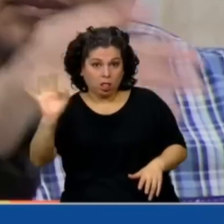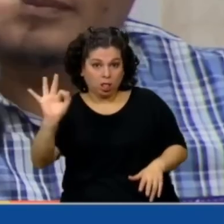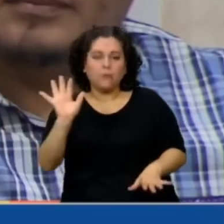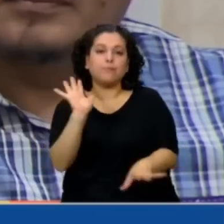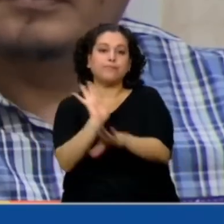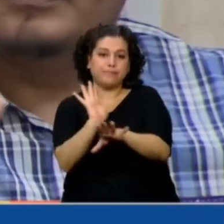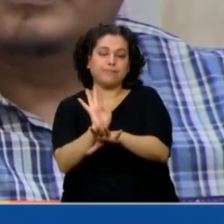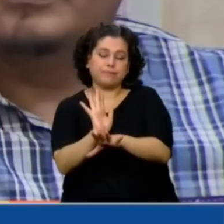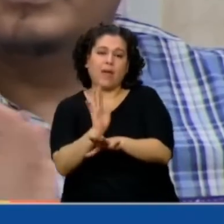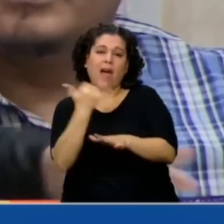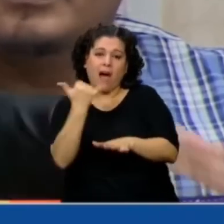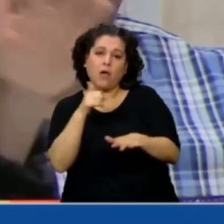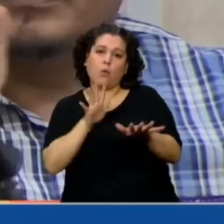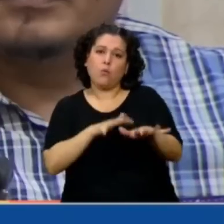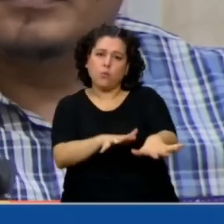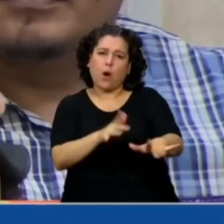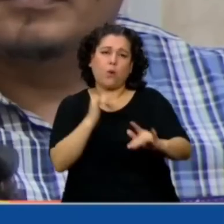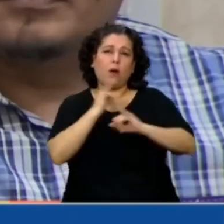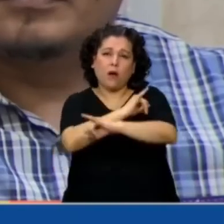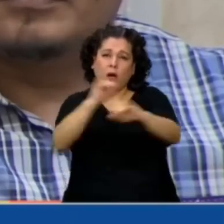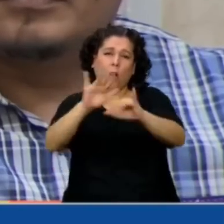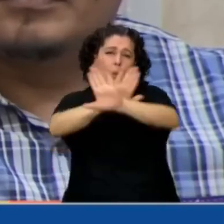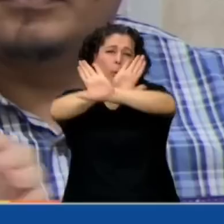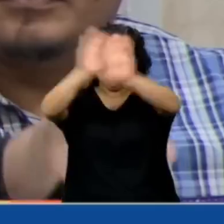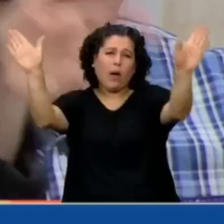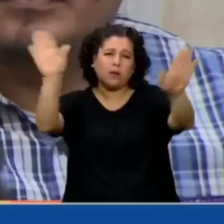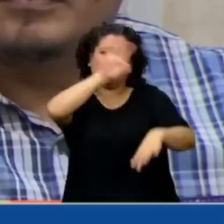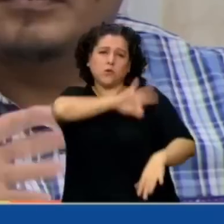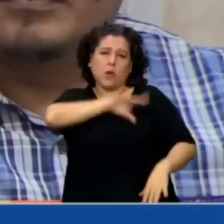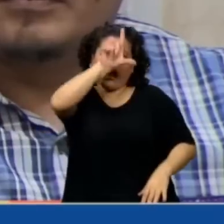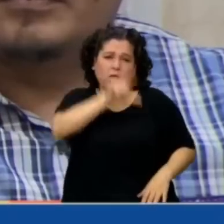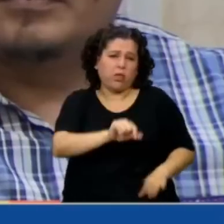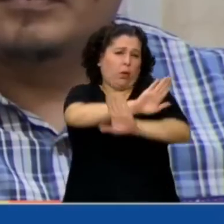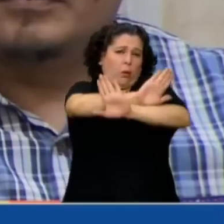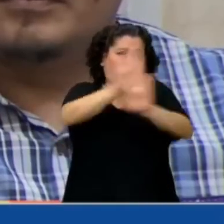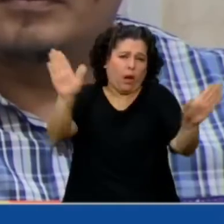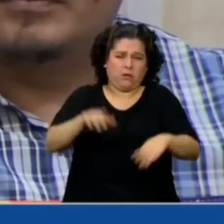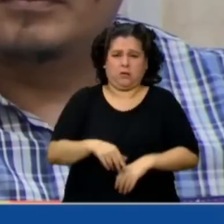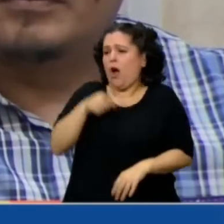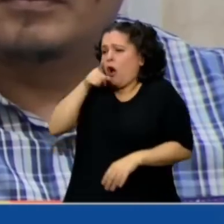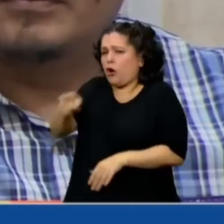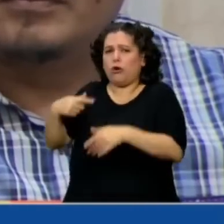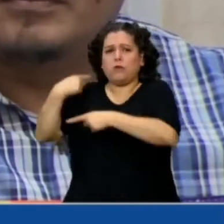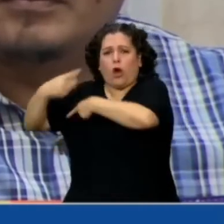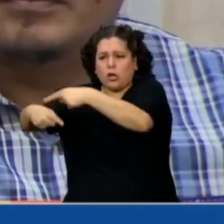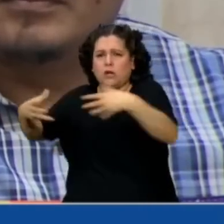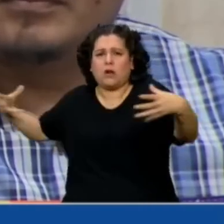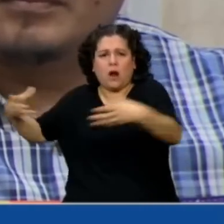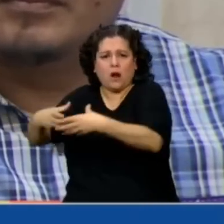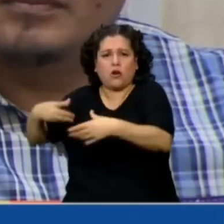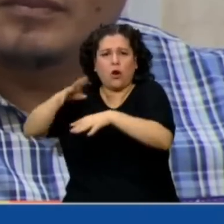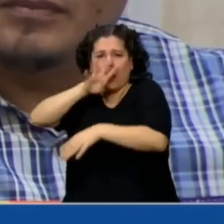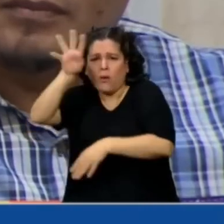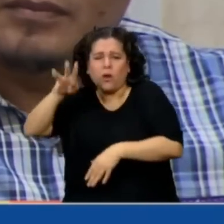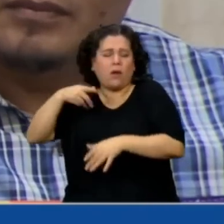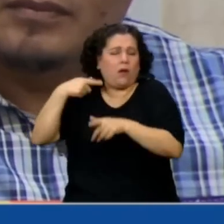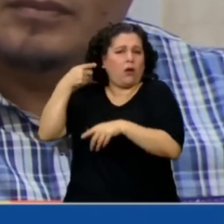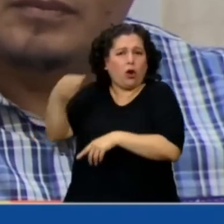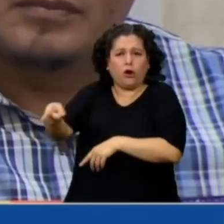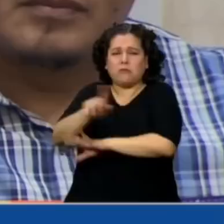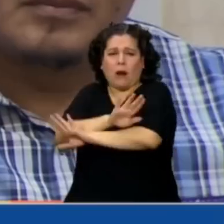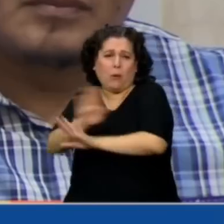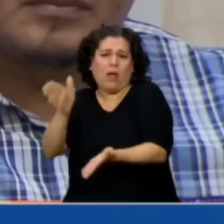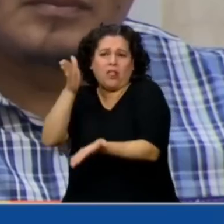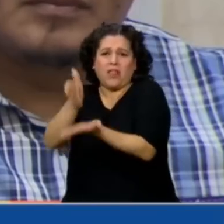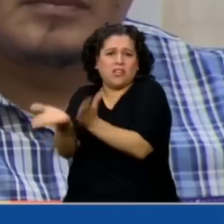está diciendo basta, basta los bajos salarios, basta de atacar a las comunidades originarias y negarles sus derechos,